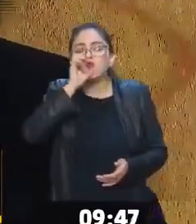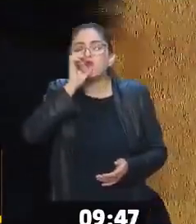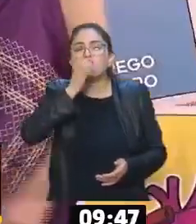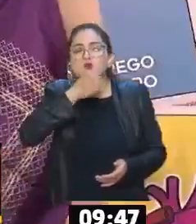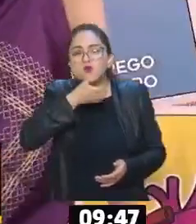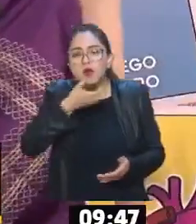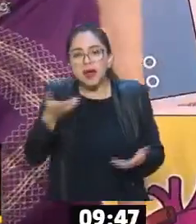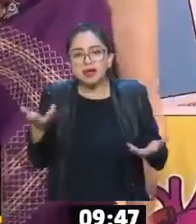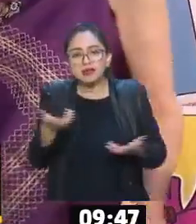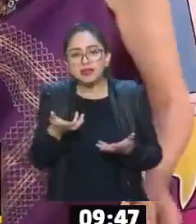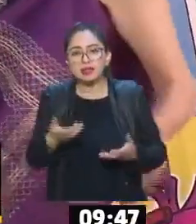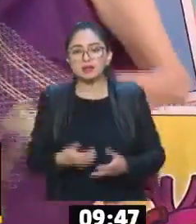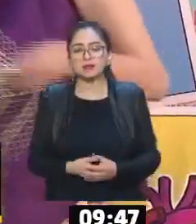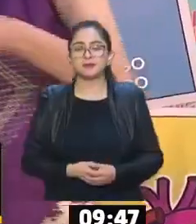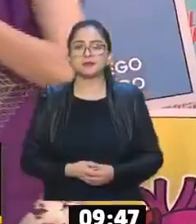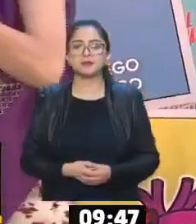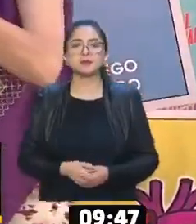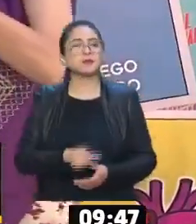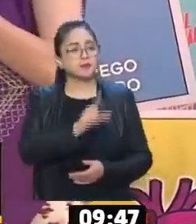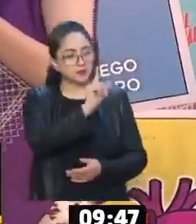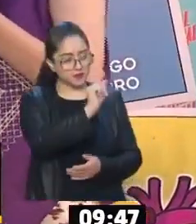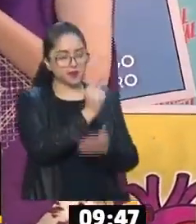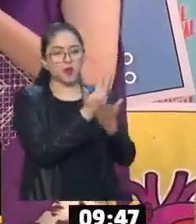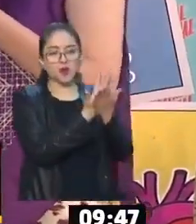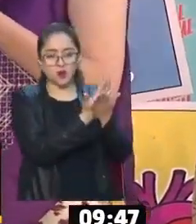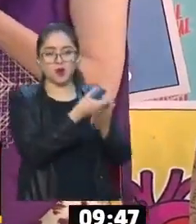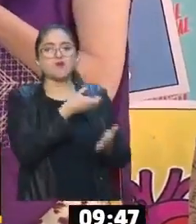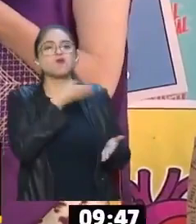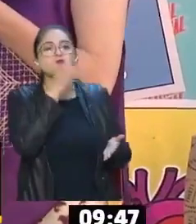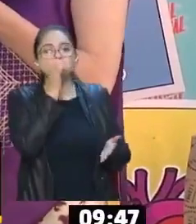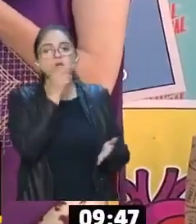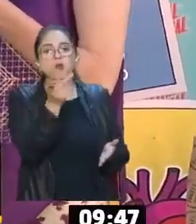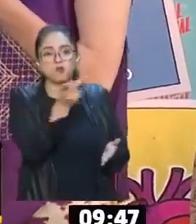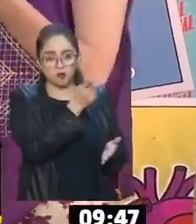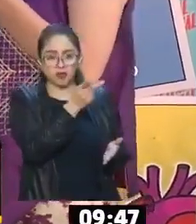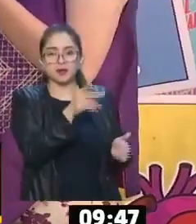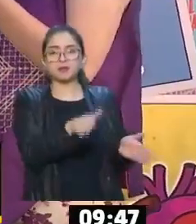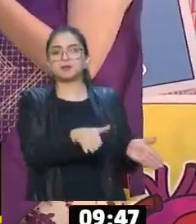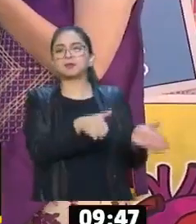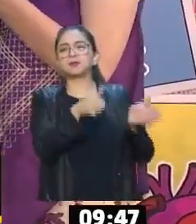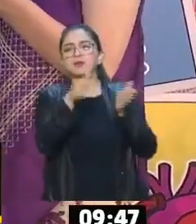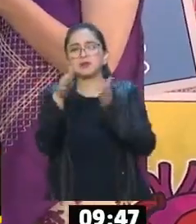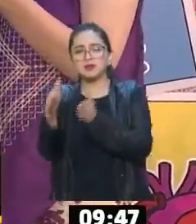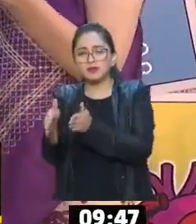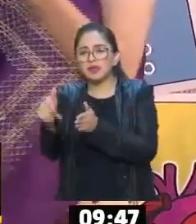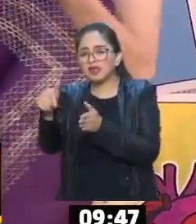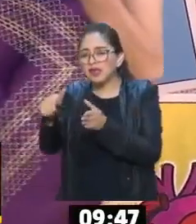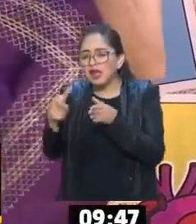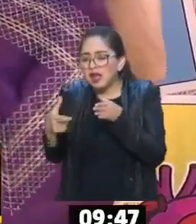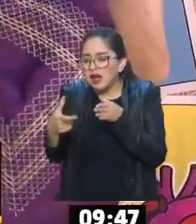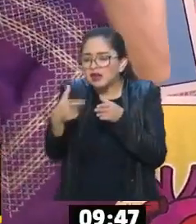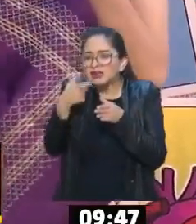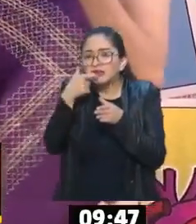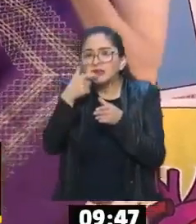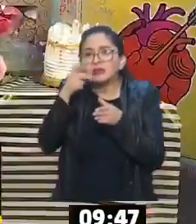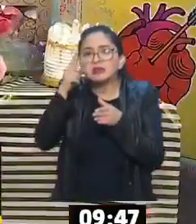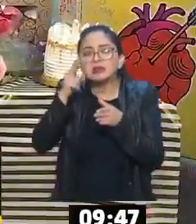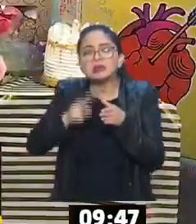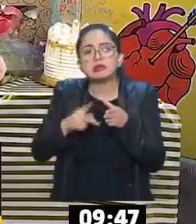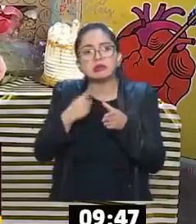cuerpo todos agárrense. Ahora cuéntenos de esta delicia. Es una exquisitez. ¿A quién se le ocurrió esta receta tan sabrosa? Una